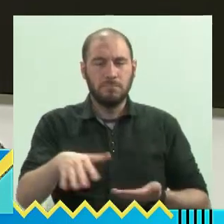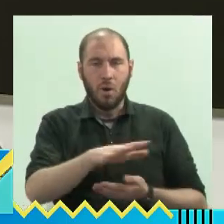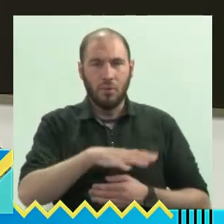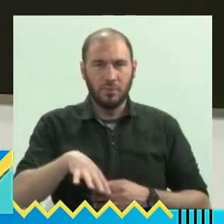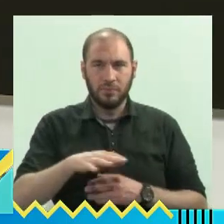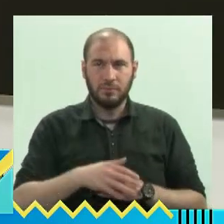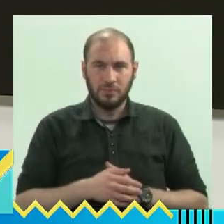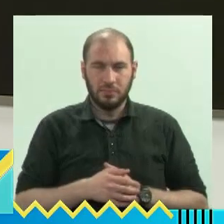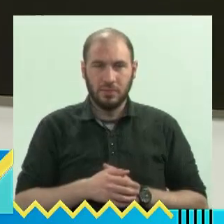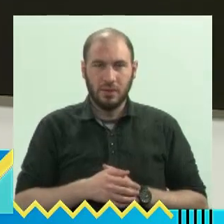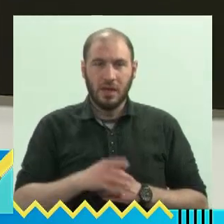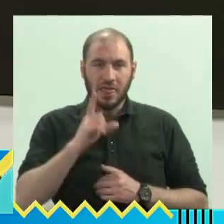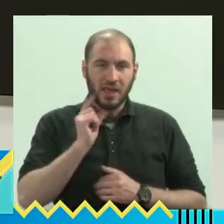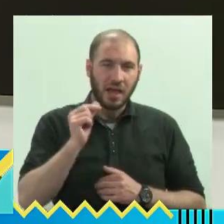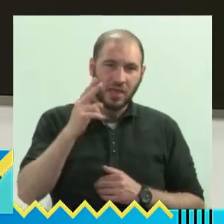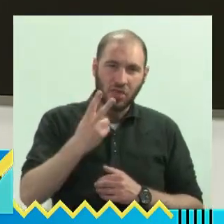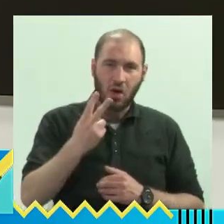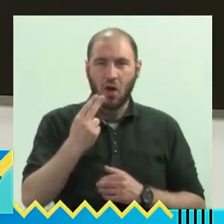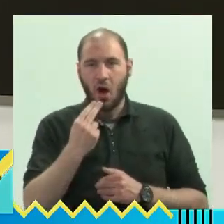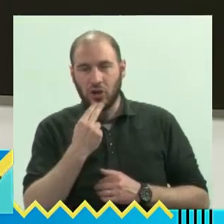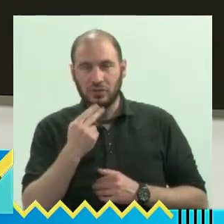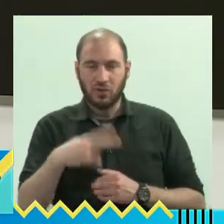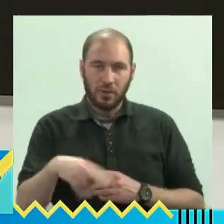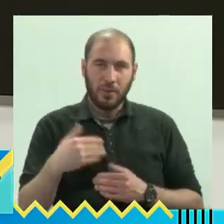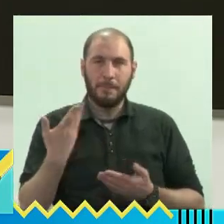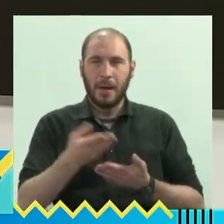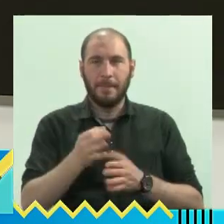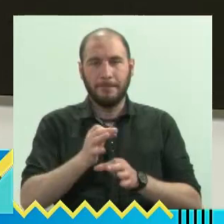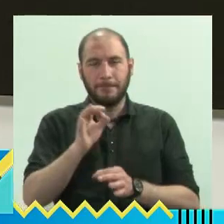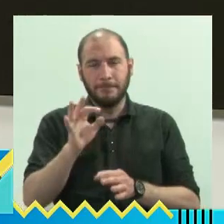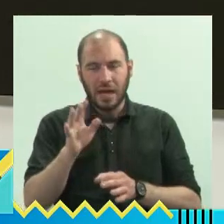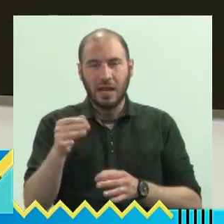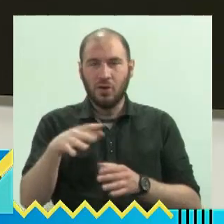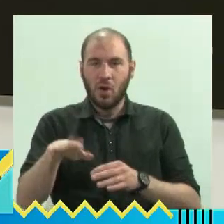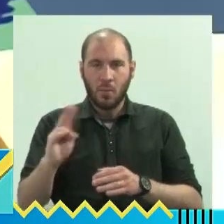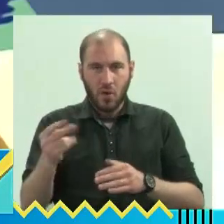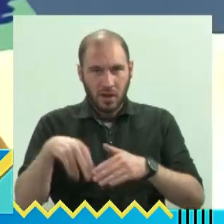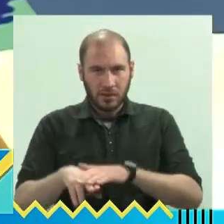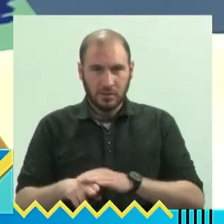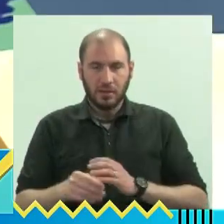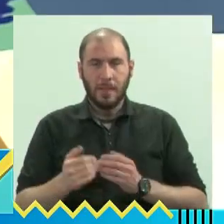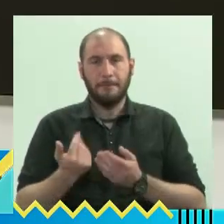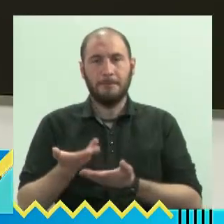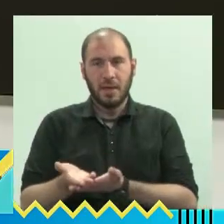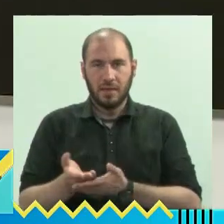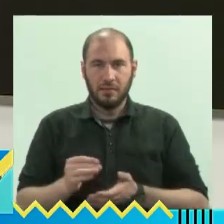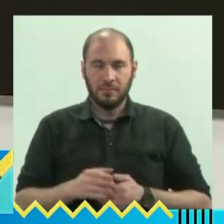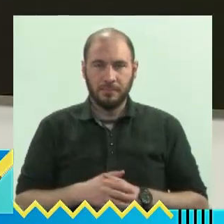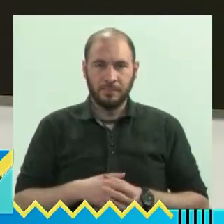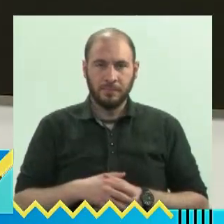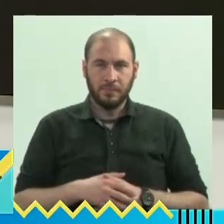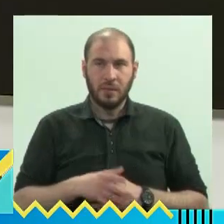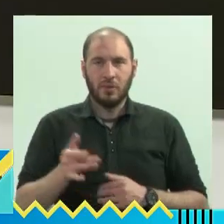¿sí? Sobre todo los días 2 y 11 de noviembre, ¿no? Que van, le ponen velas en su tumba y que piden, ¿sí?